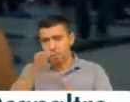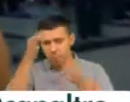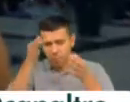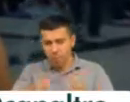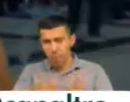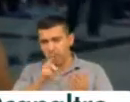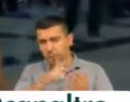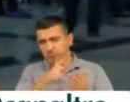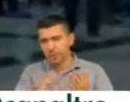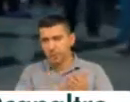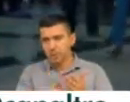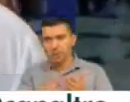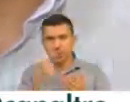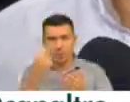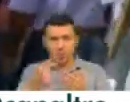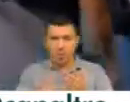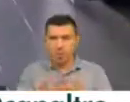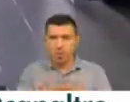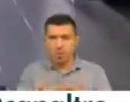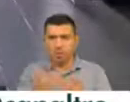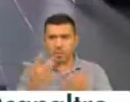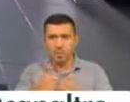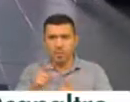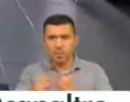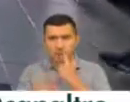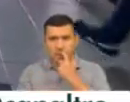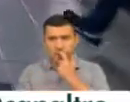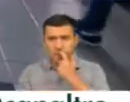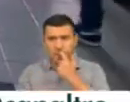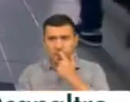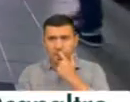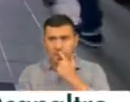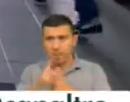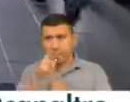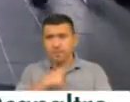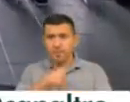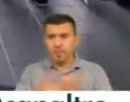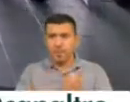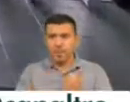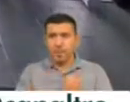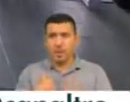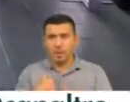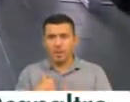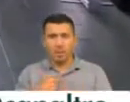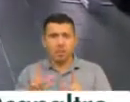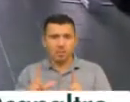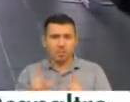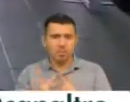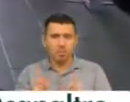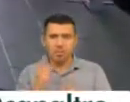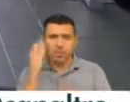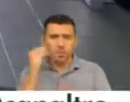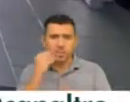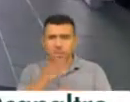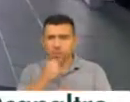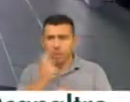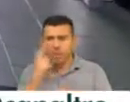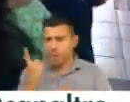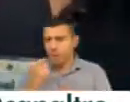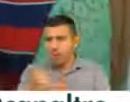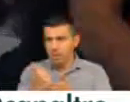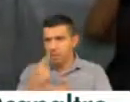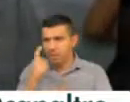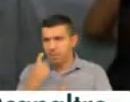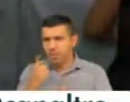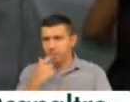con las condiciones que la empresa les está exigiendo. Soy técnica y pues estoy sin experiencia, entonces voy a mirar para que me ayuden a